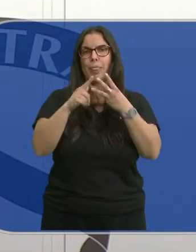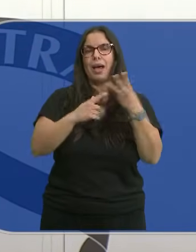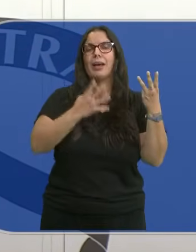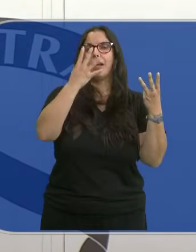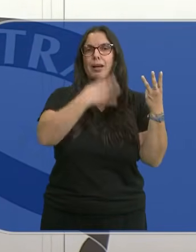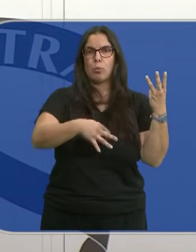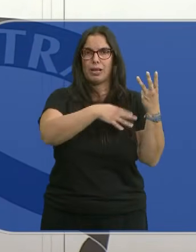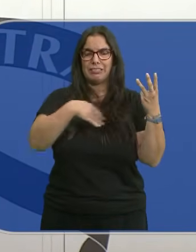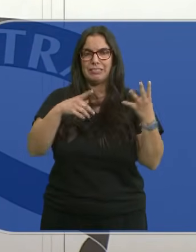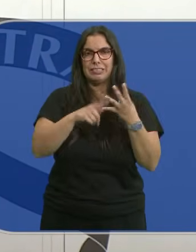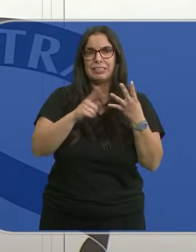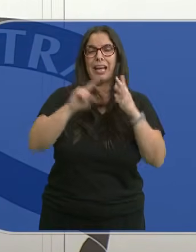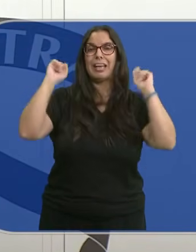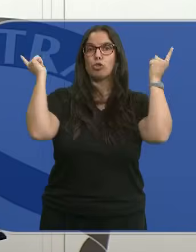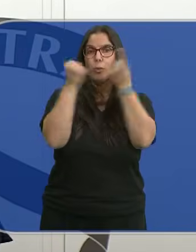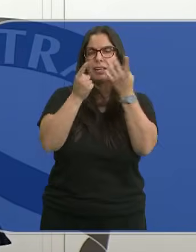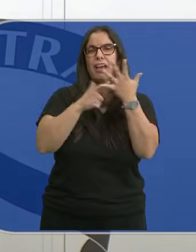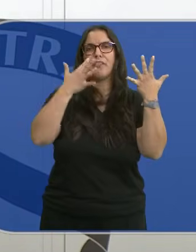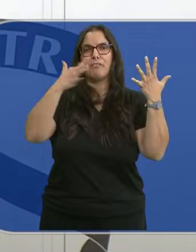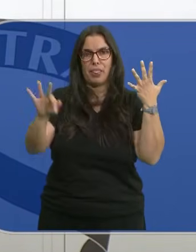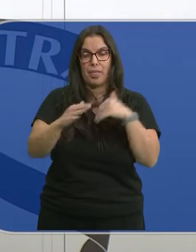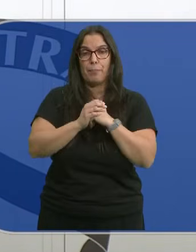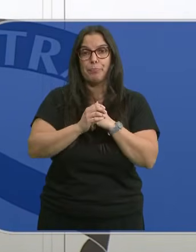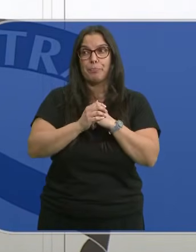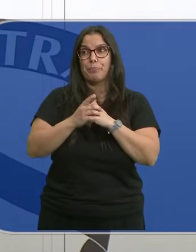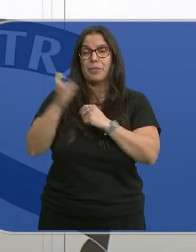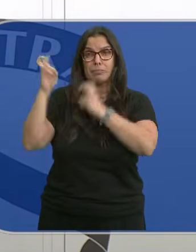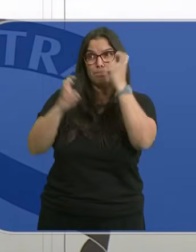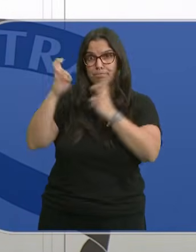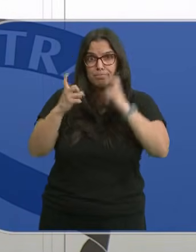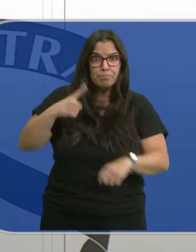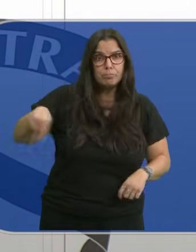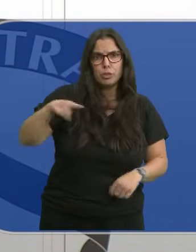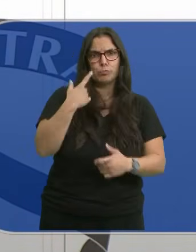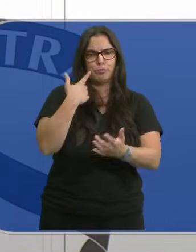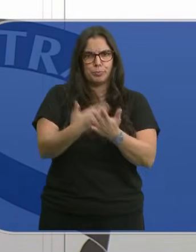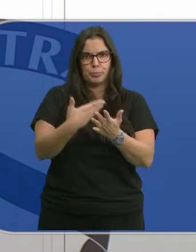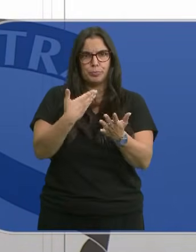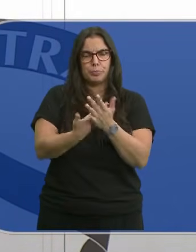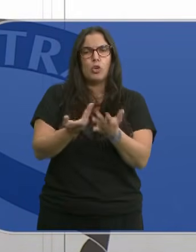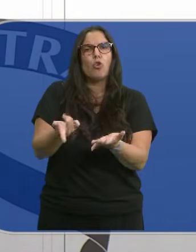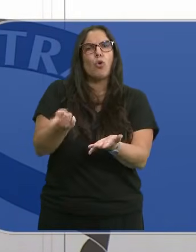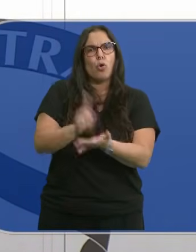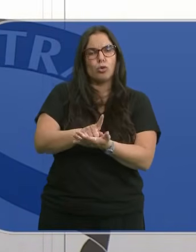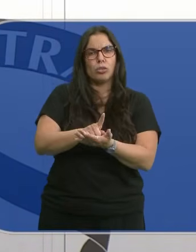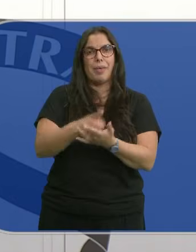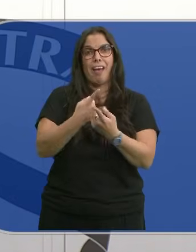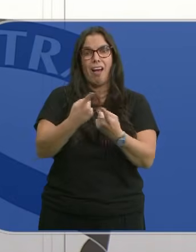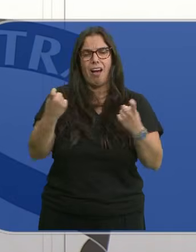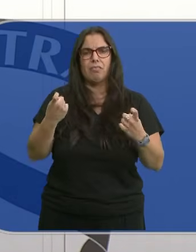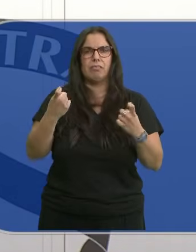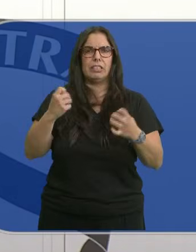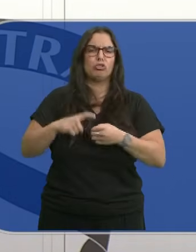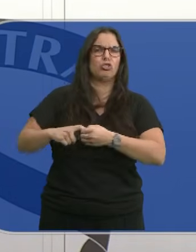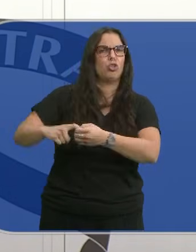República Checa, Eslovaquia y Francia. Este despliegue ha sido la muestra, una vez más, de la